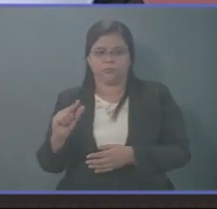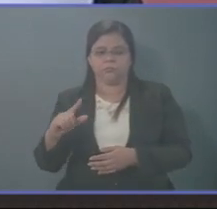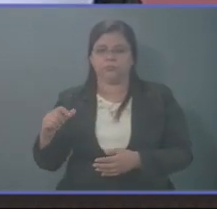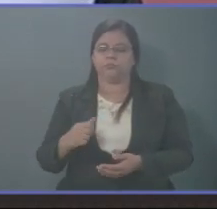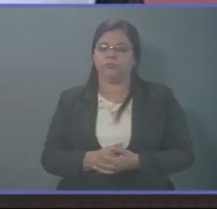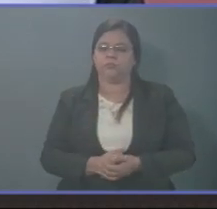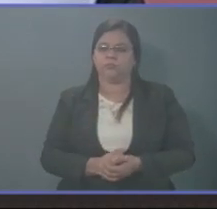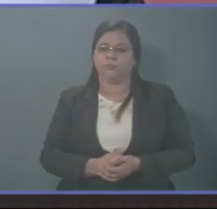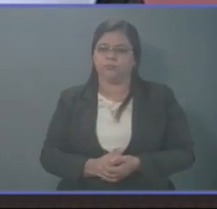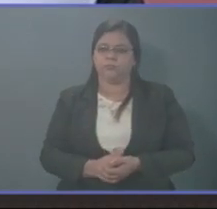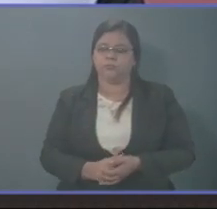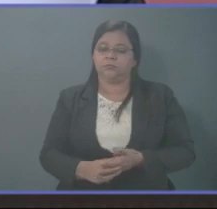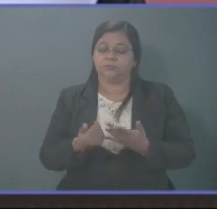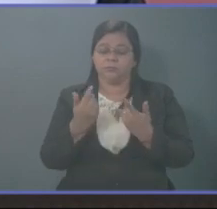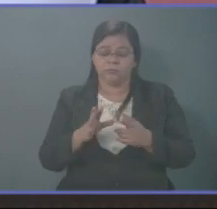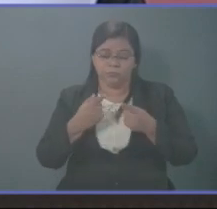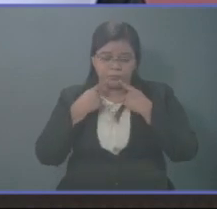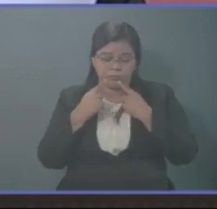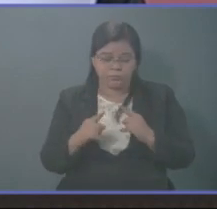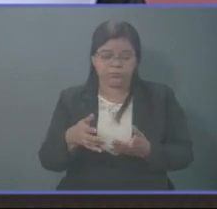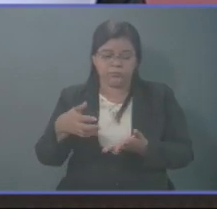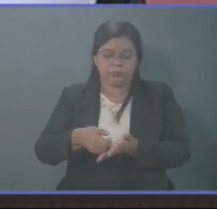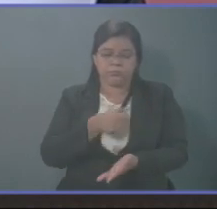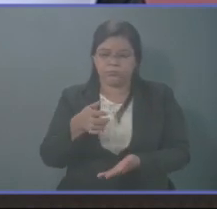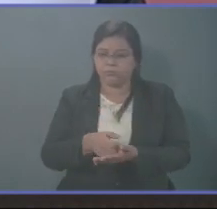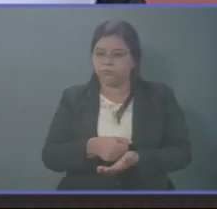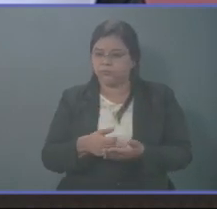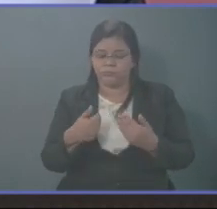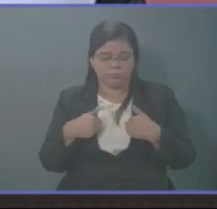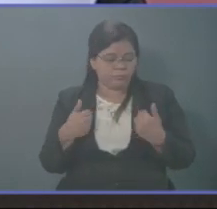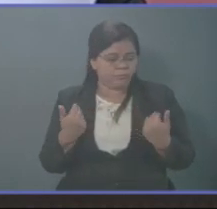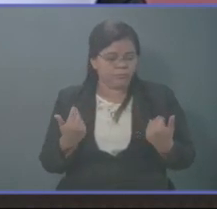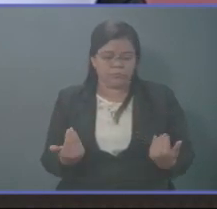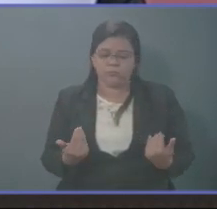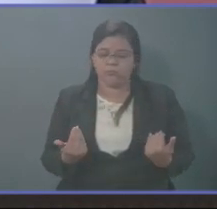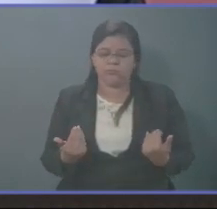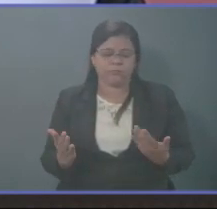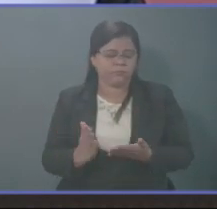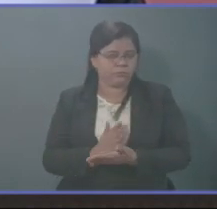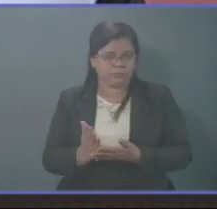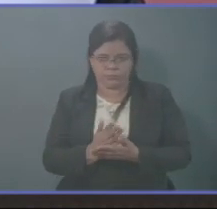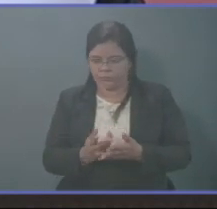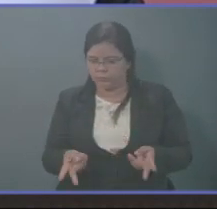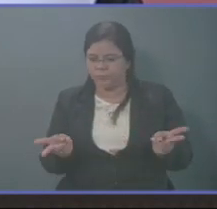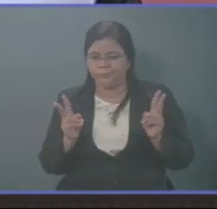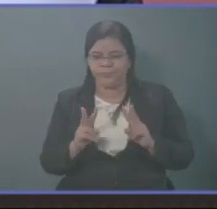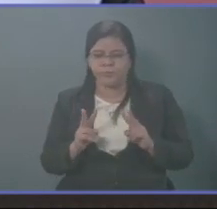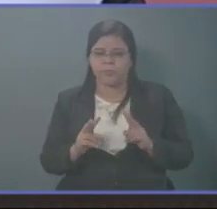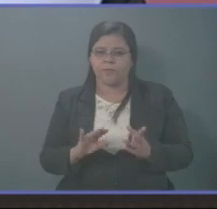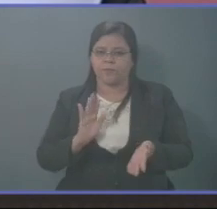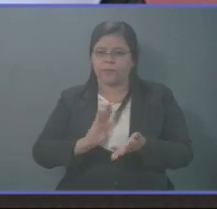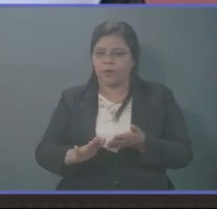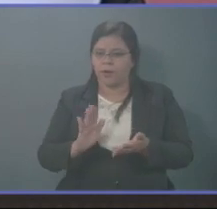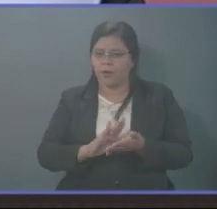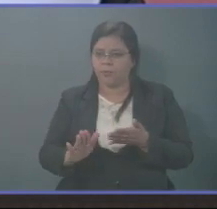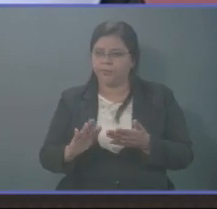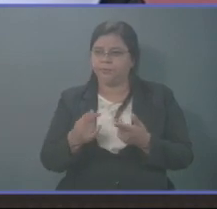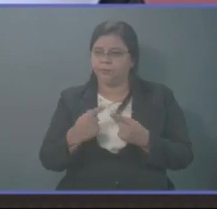General. Aquellas declaraciones de impuestos que no contengan valor a pagar, sino